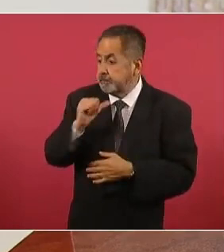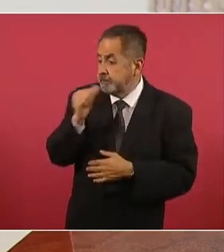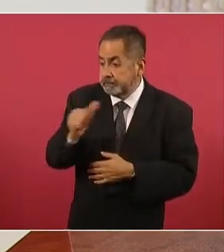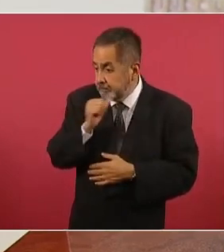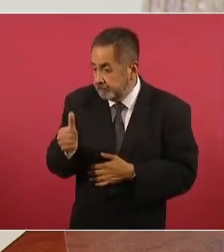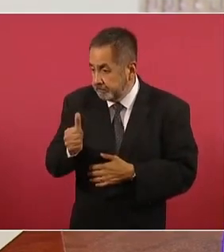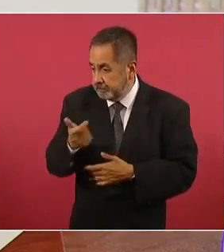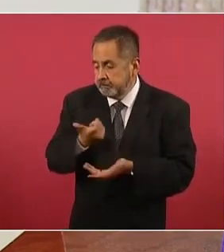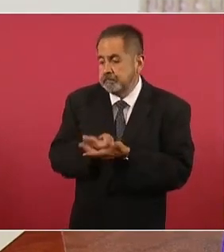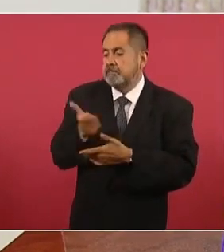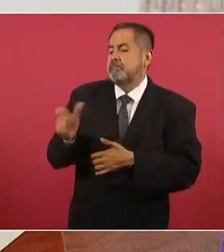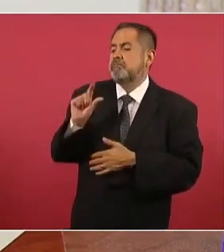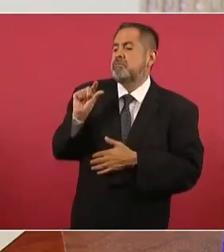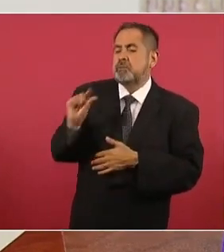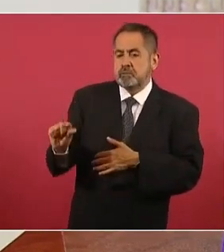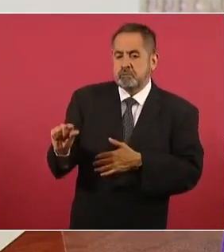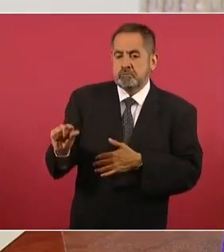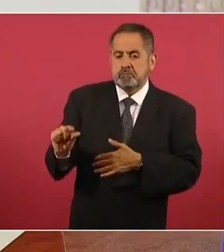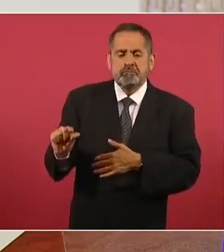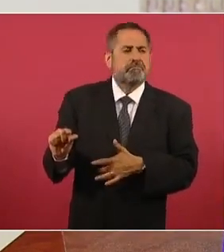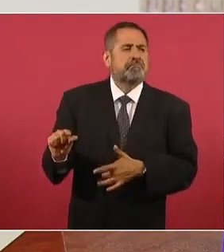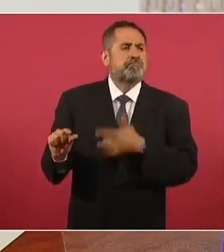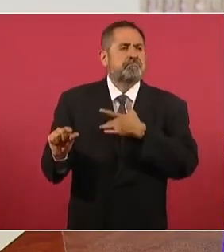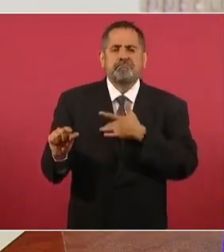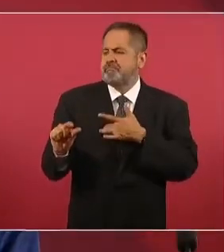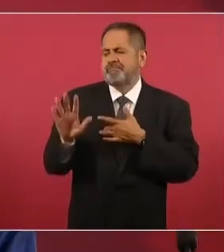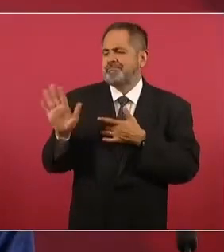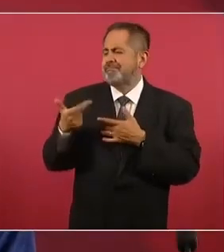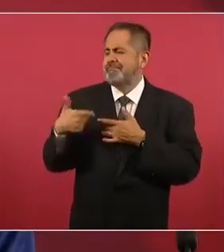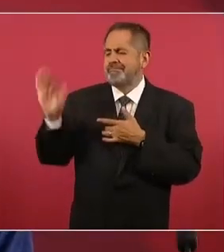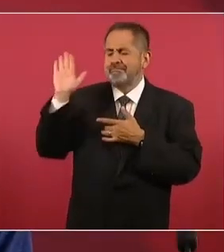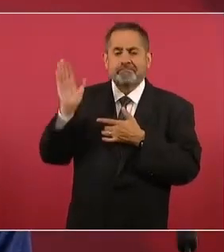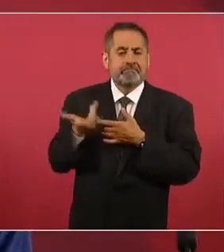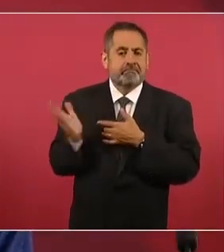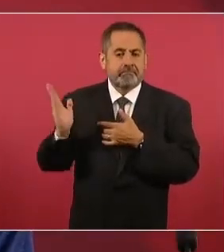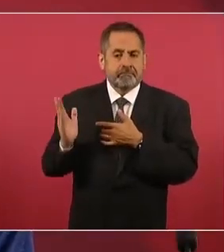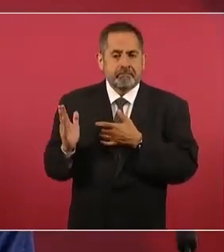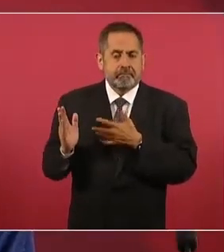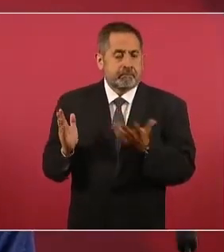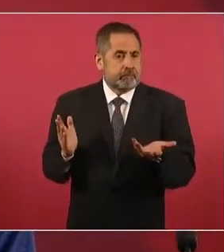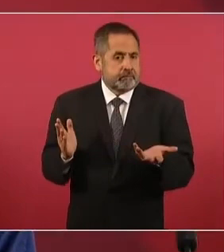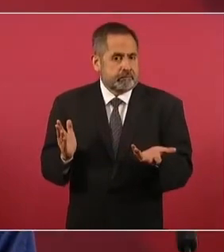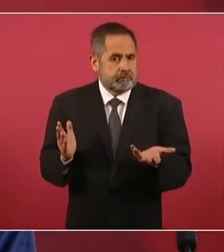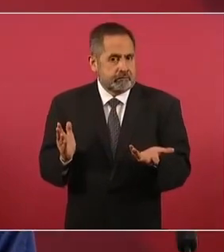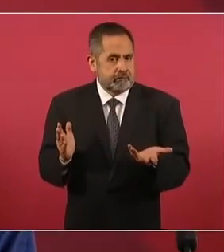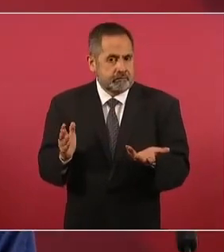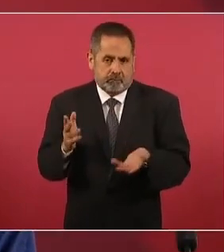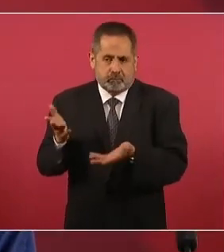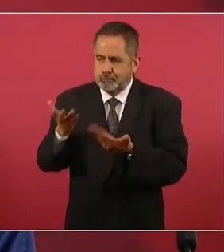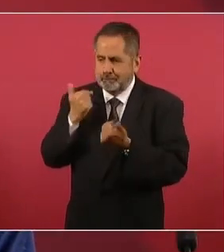y de poderlo correr cuando les da la gana.